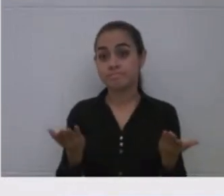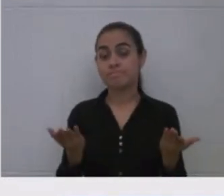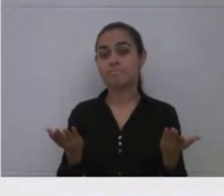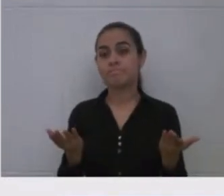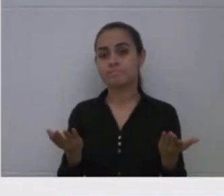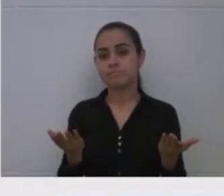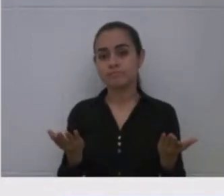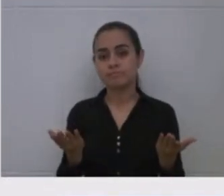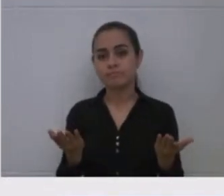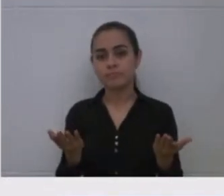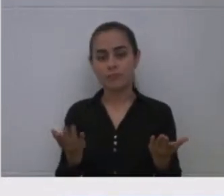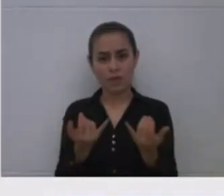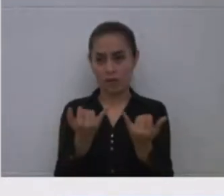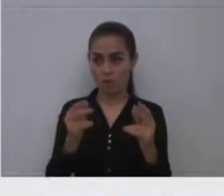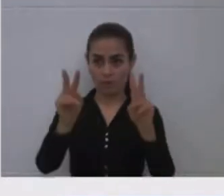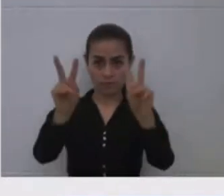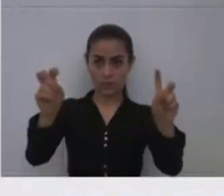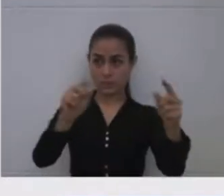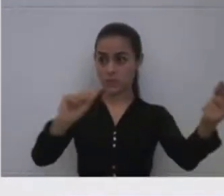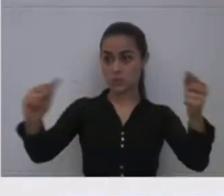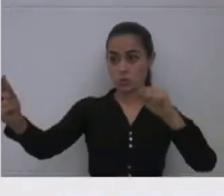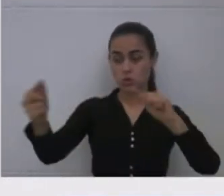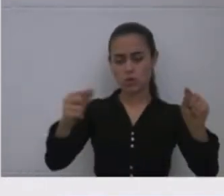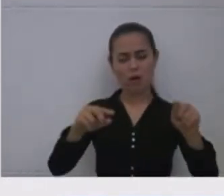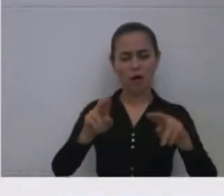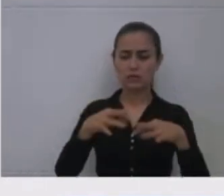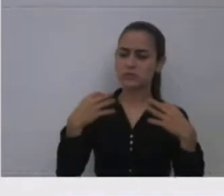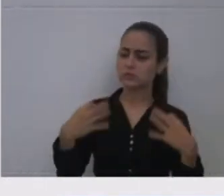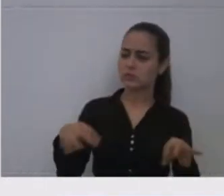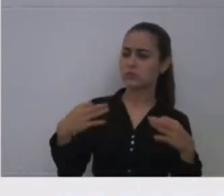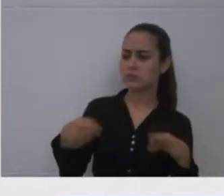Entonces hoy no estamos en una discusión cualquiera, colegas.